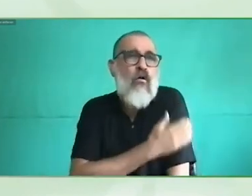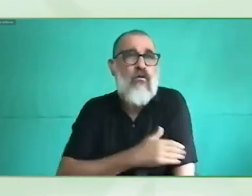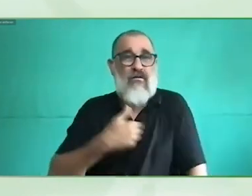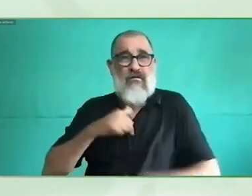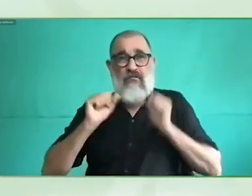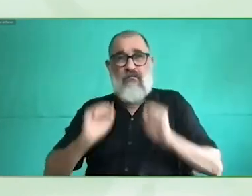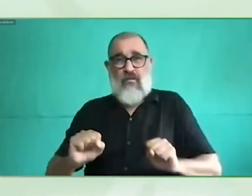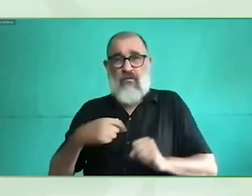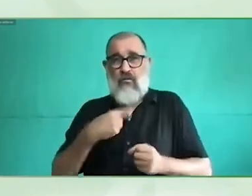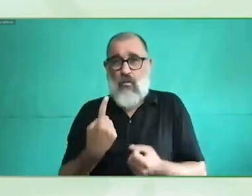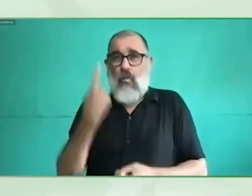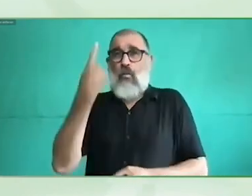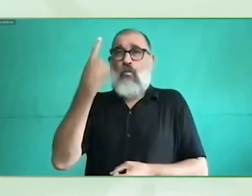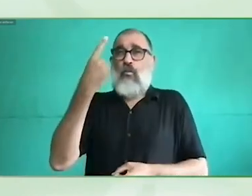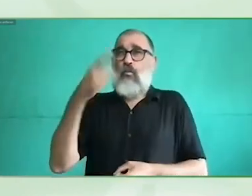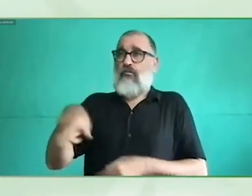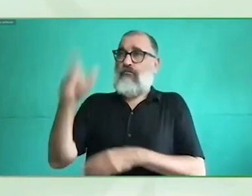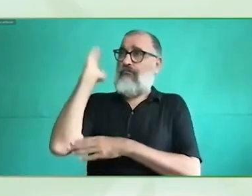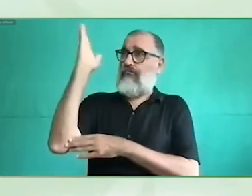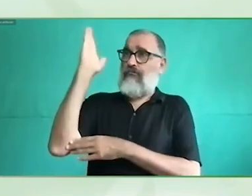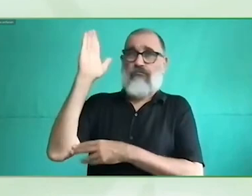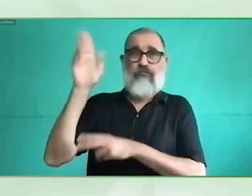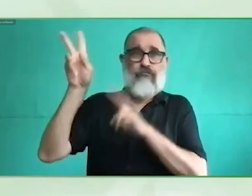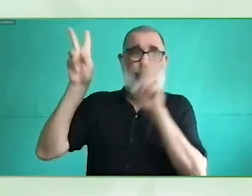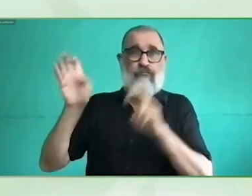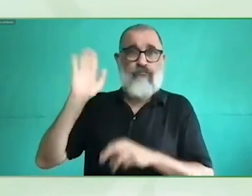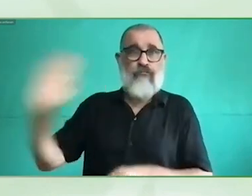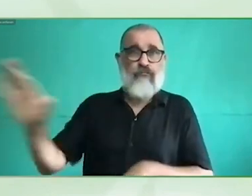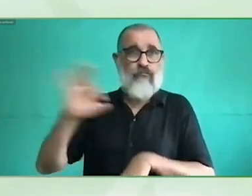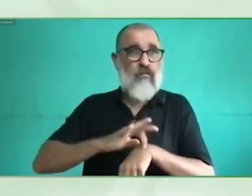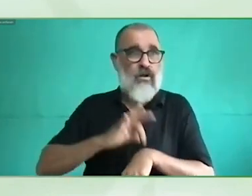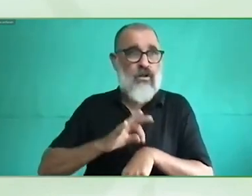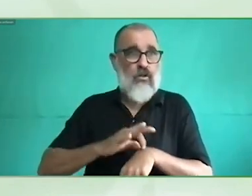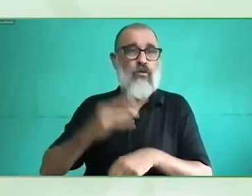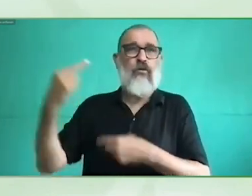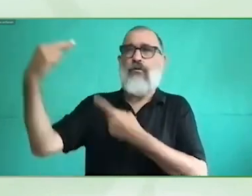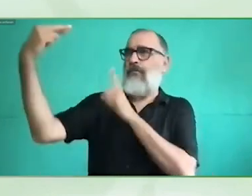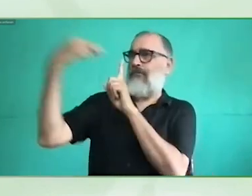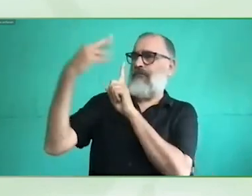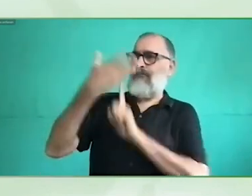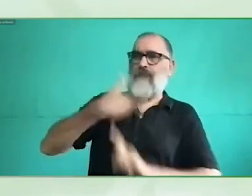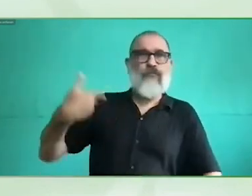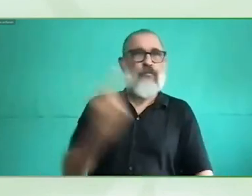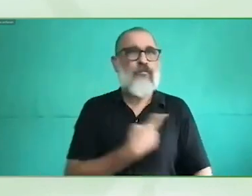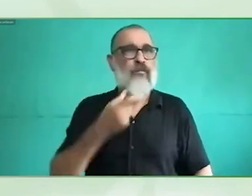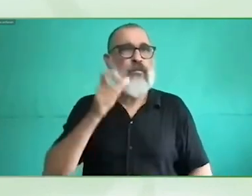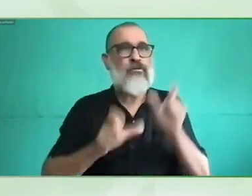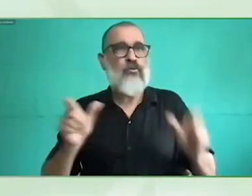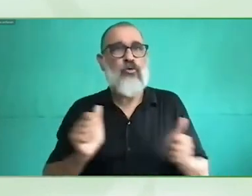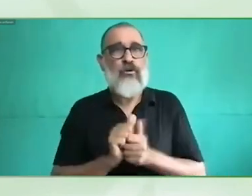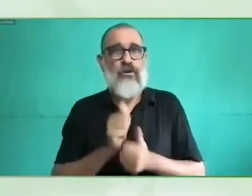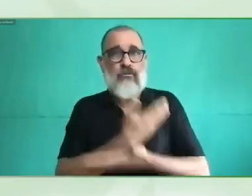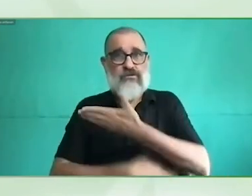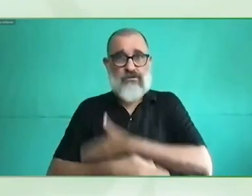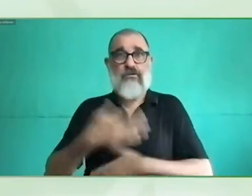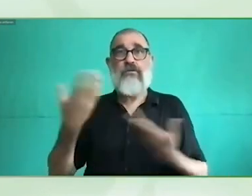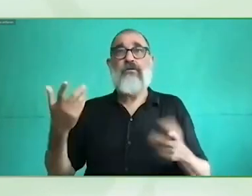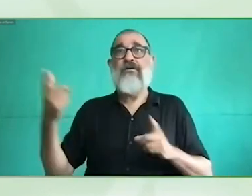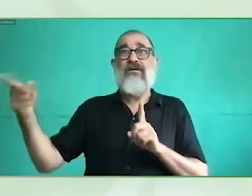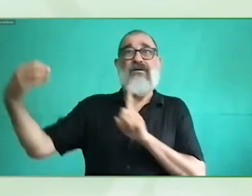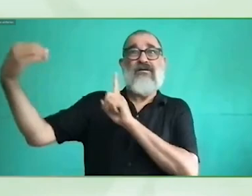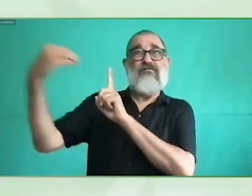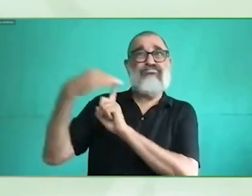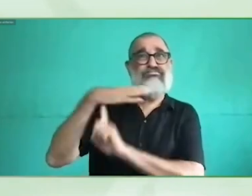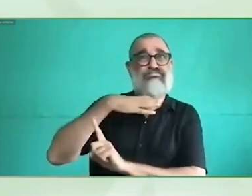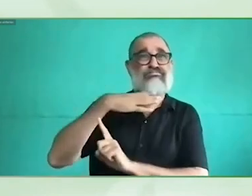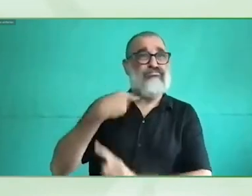apropiarme de mi cuerpo e identificarme de mi como parte de mi discapacidad ha sido